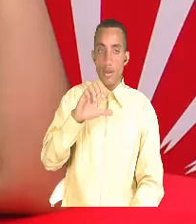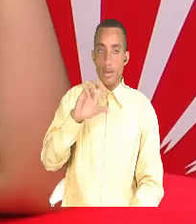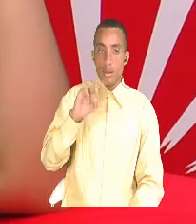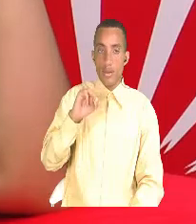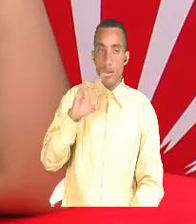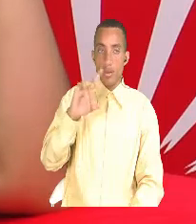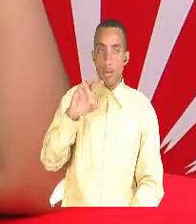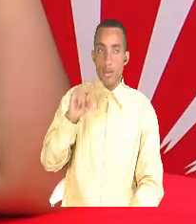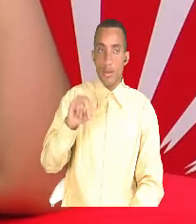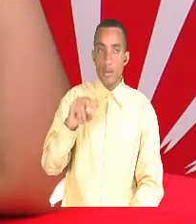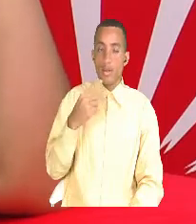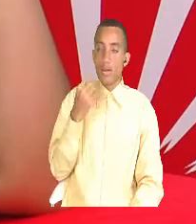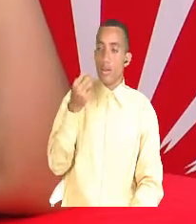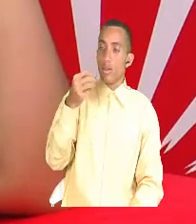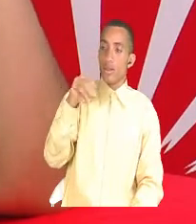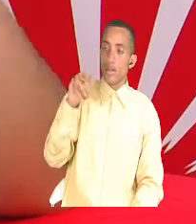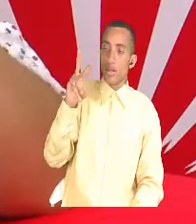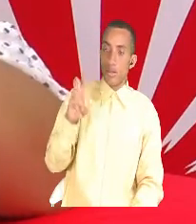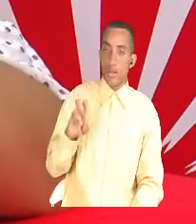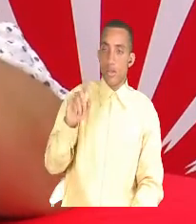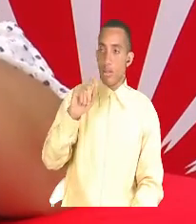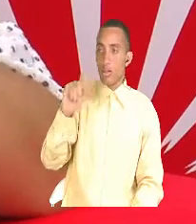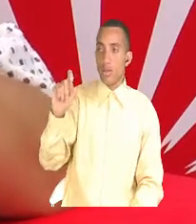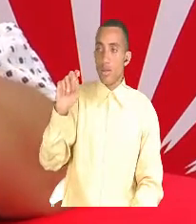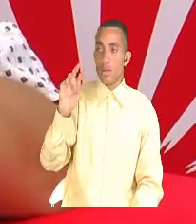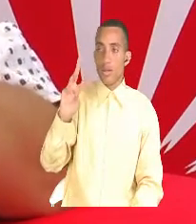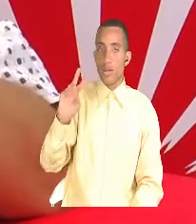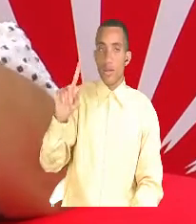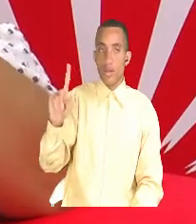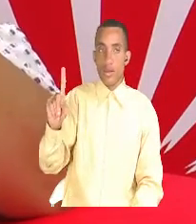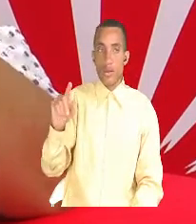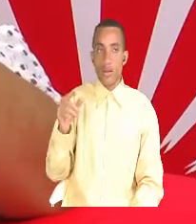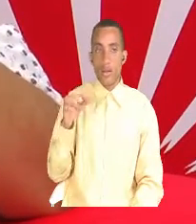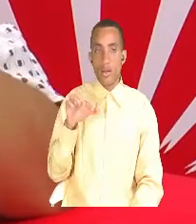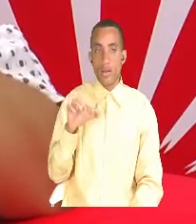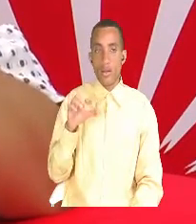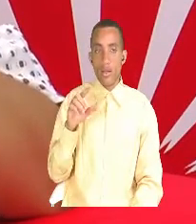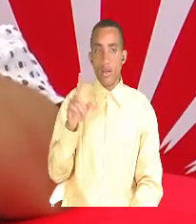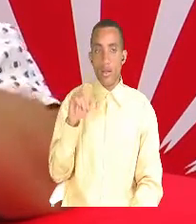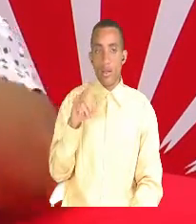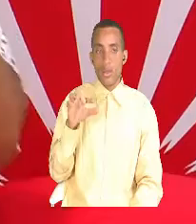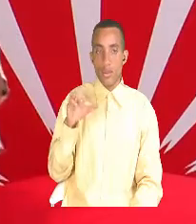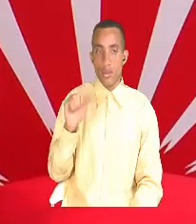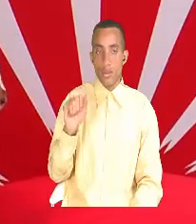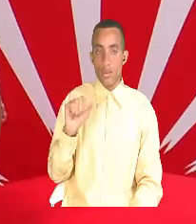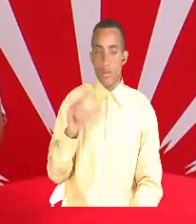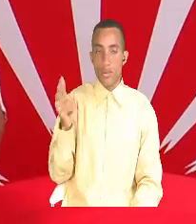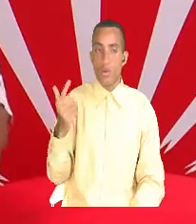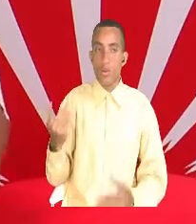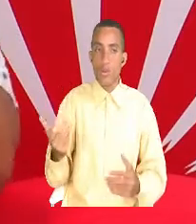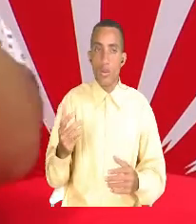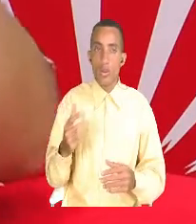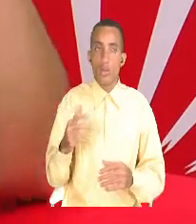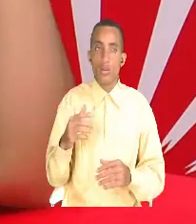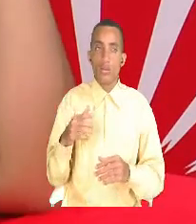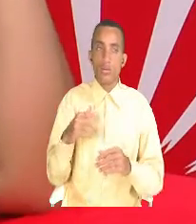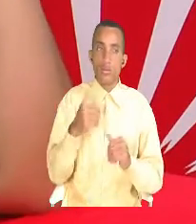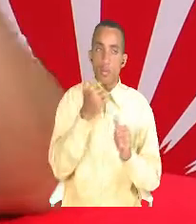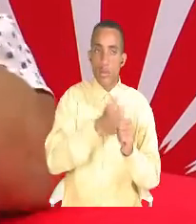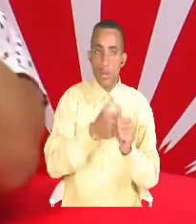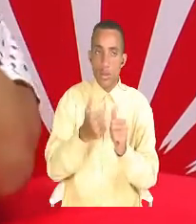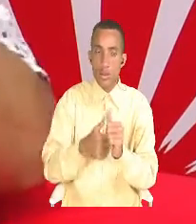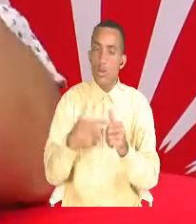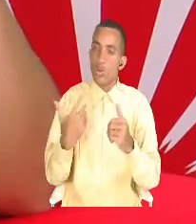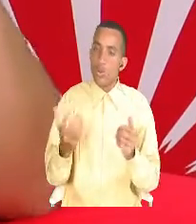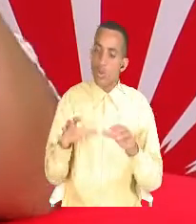número 1823, aquí en Barranca Bermeja, el Spa Sander. Cuando regresemos les vamos a contar cada uno de esos